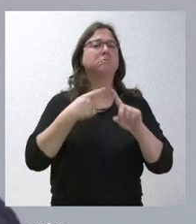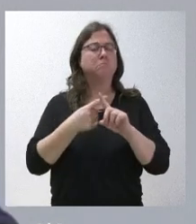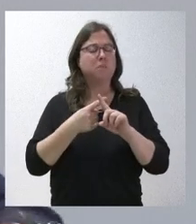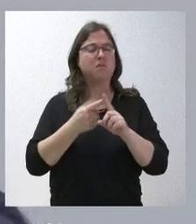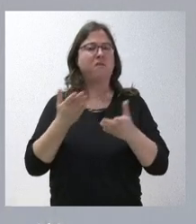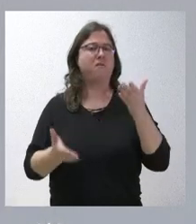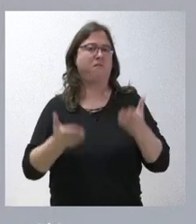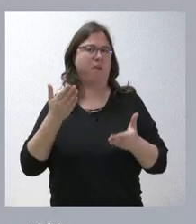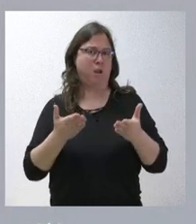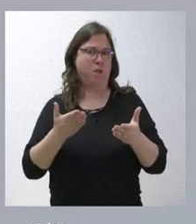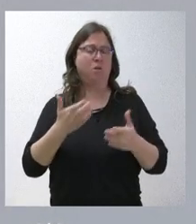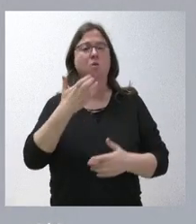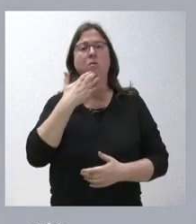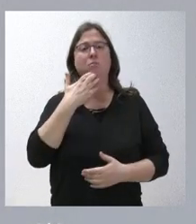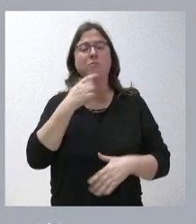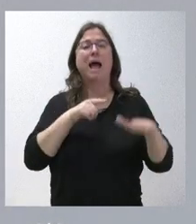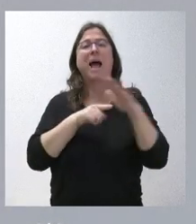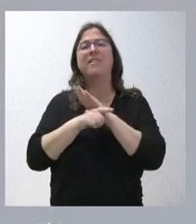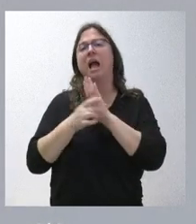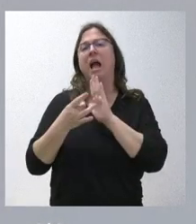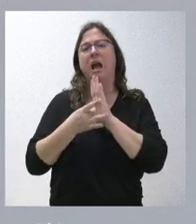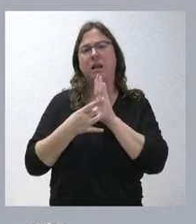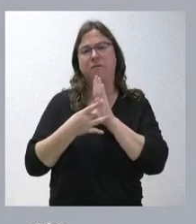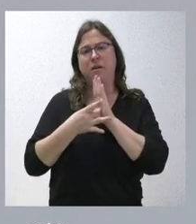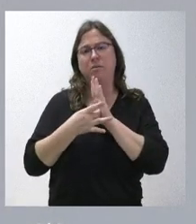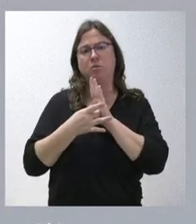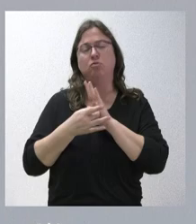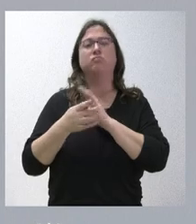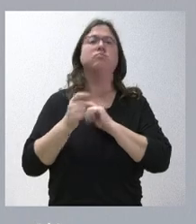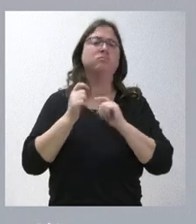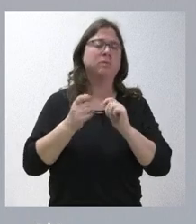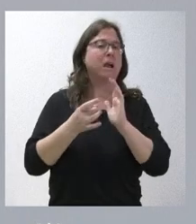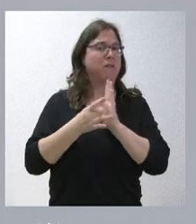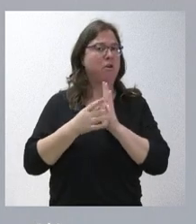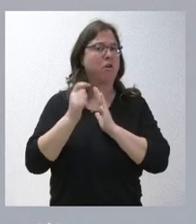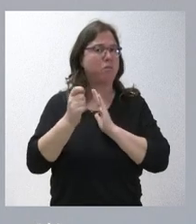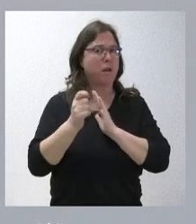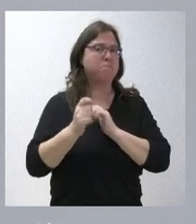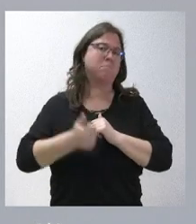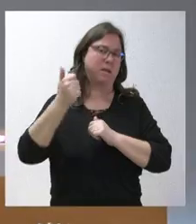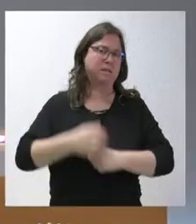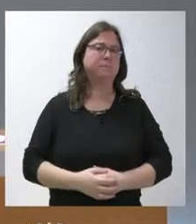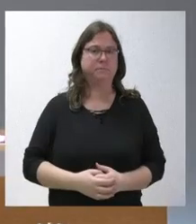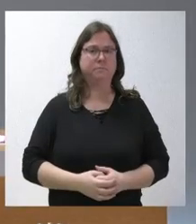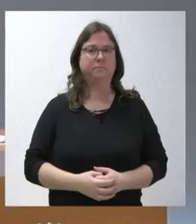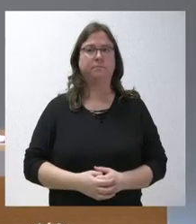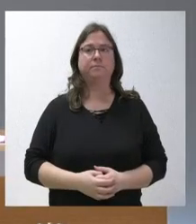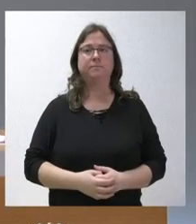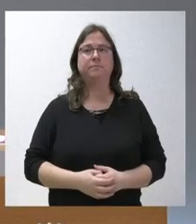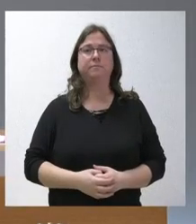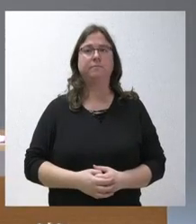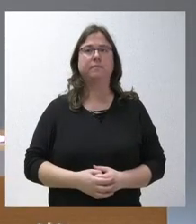valoración independiente como puede ser una agenta de calificación que nos otorgue la calificación oportuna que considera más relevante